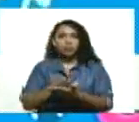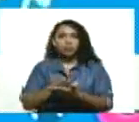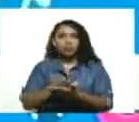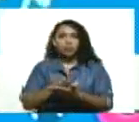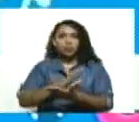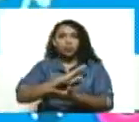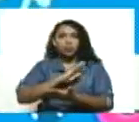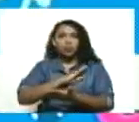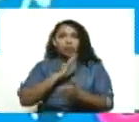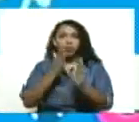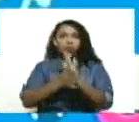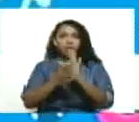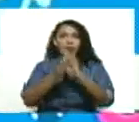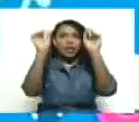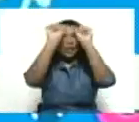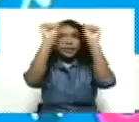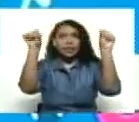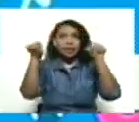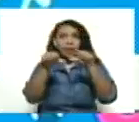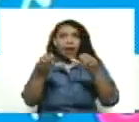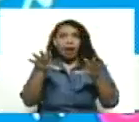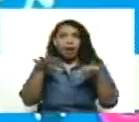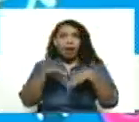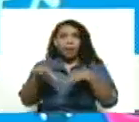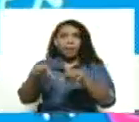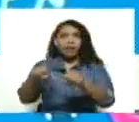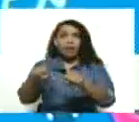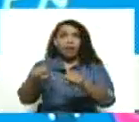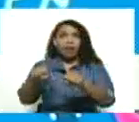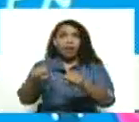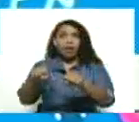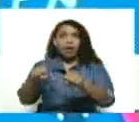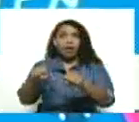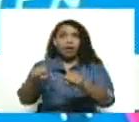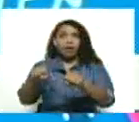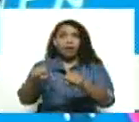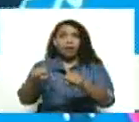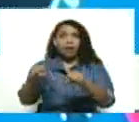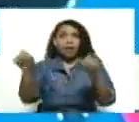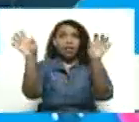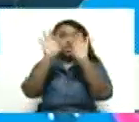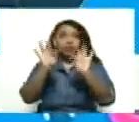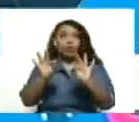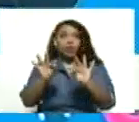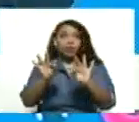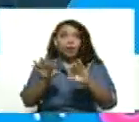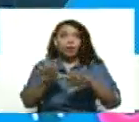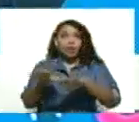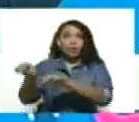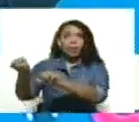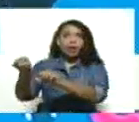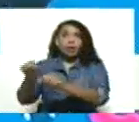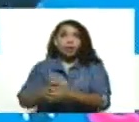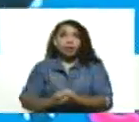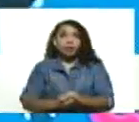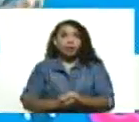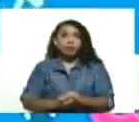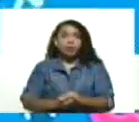decadente sistema capitalista en su fase imperialista nosotros